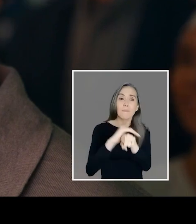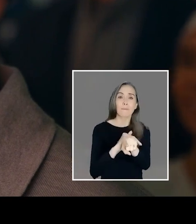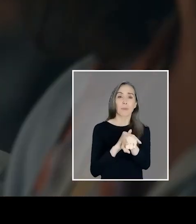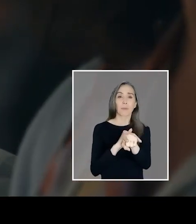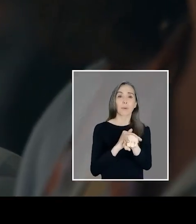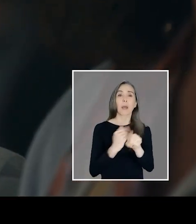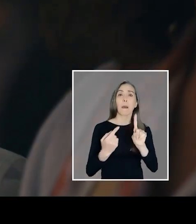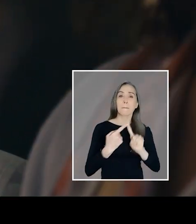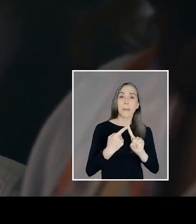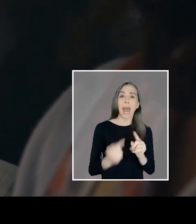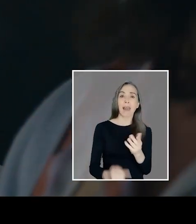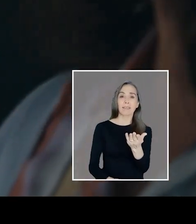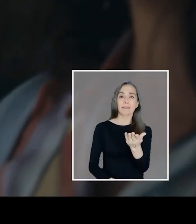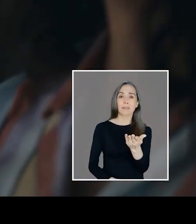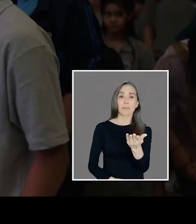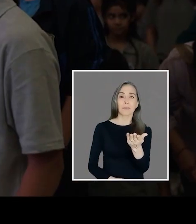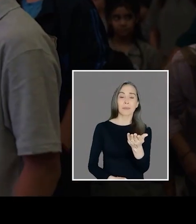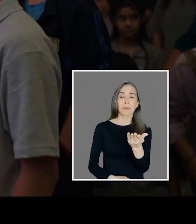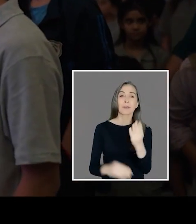Involúcrate. Participa.